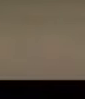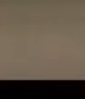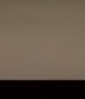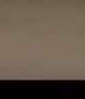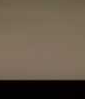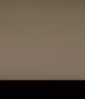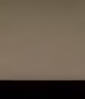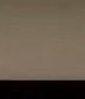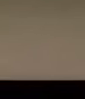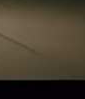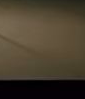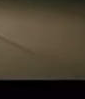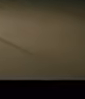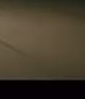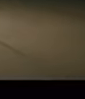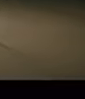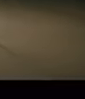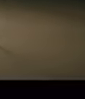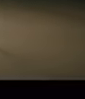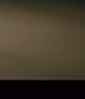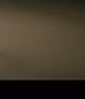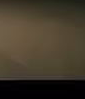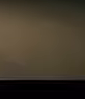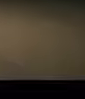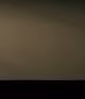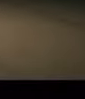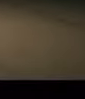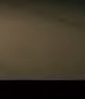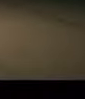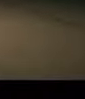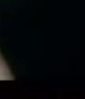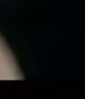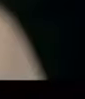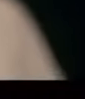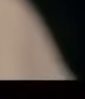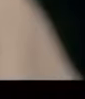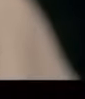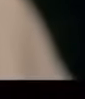eco con sabor a piedra, recordando el día para no